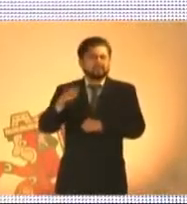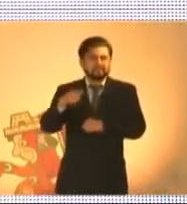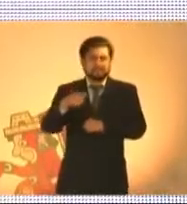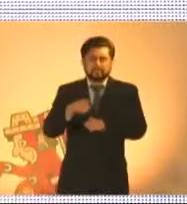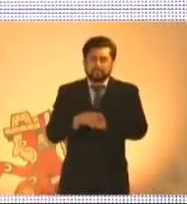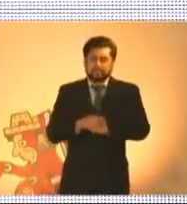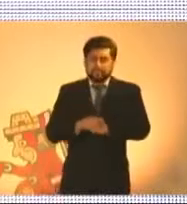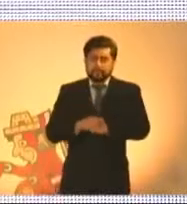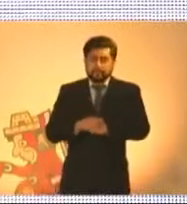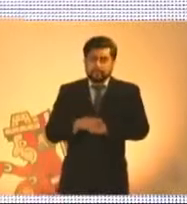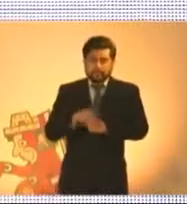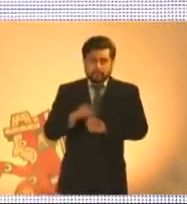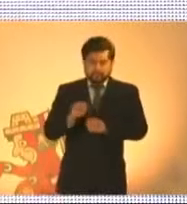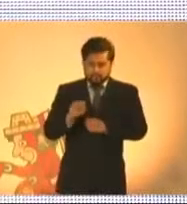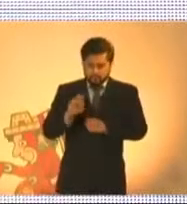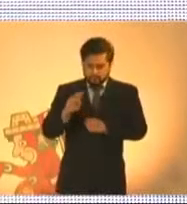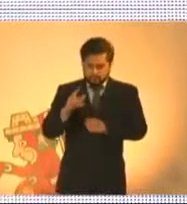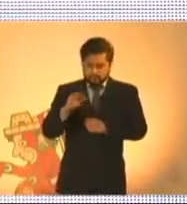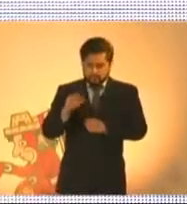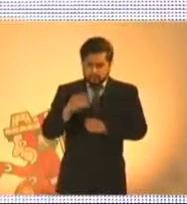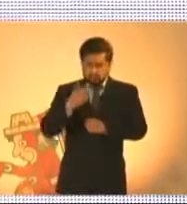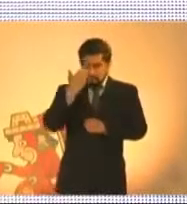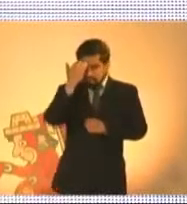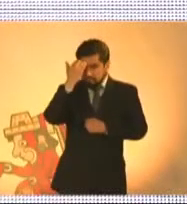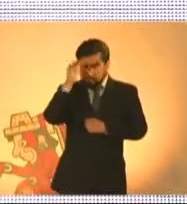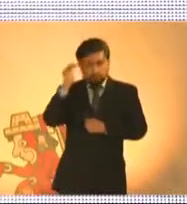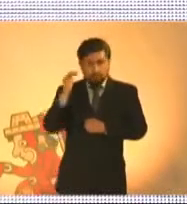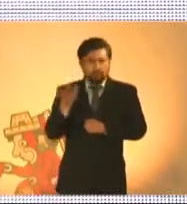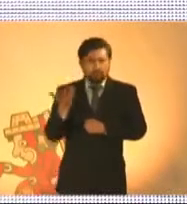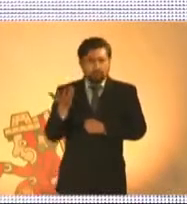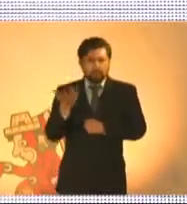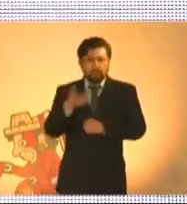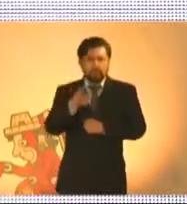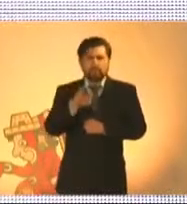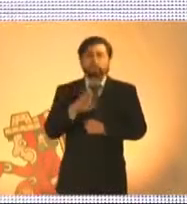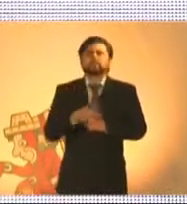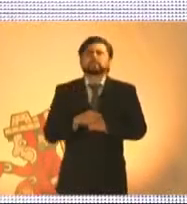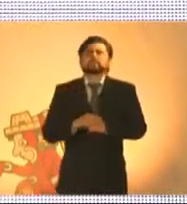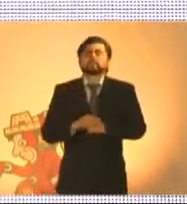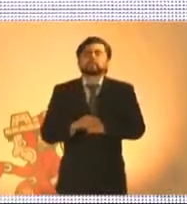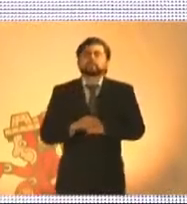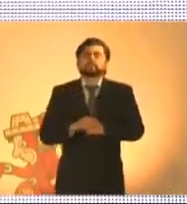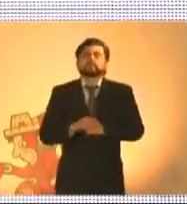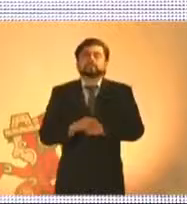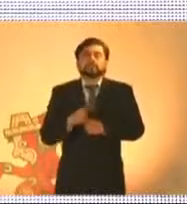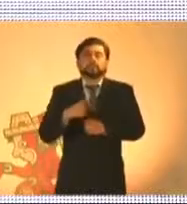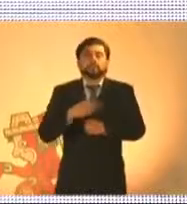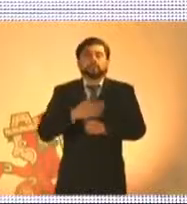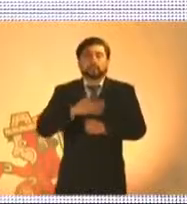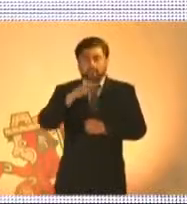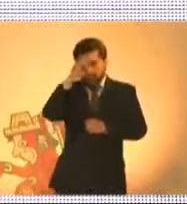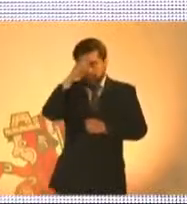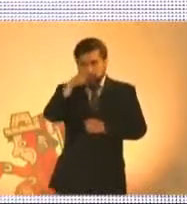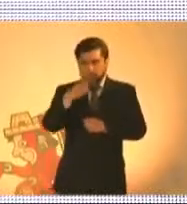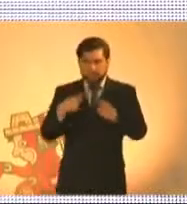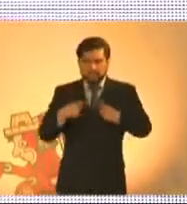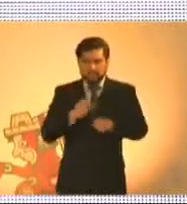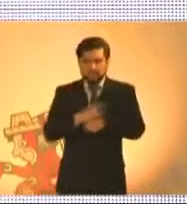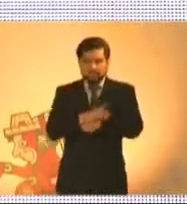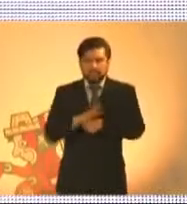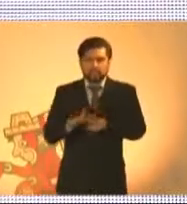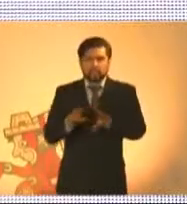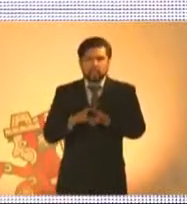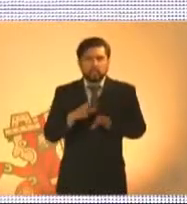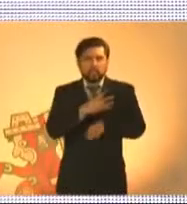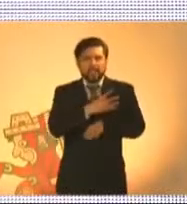momento no es conocido no es conocido es en mi opinión el hijo putativo de